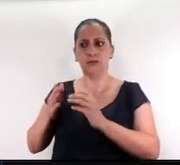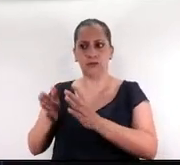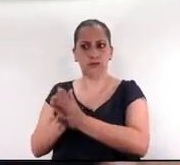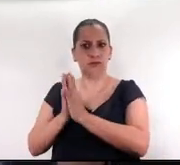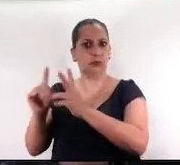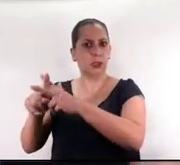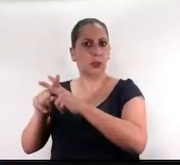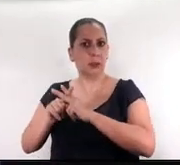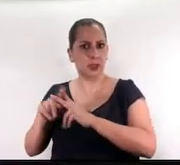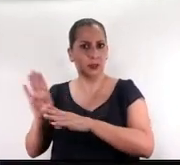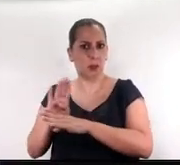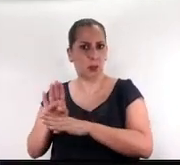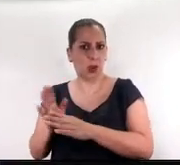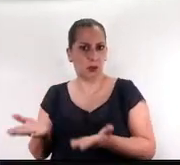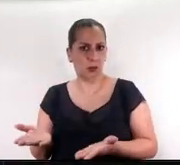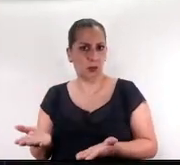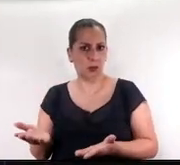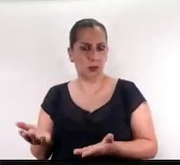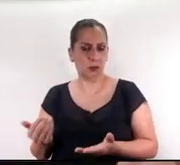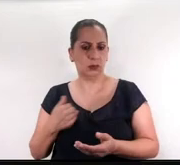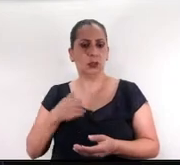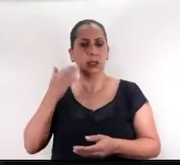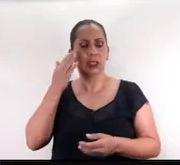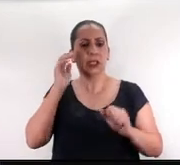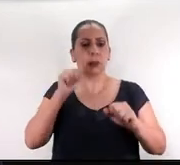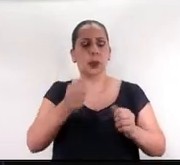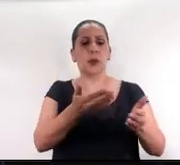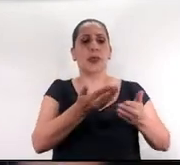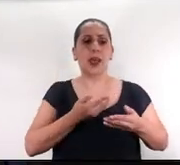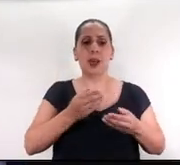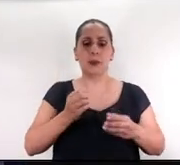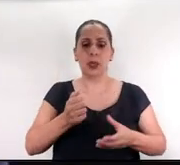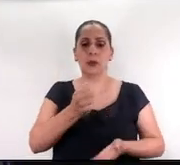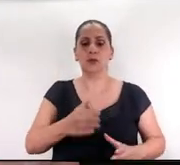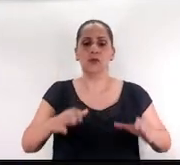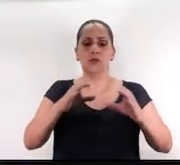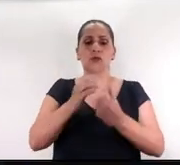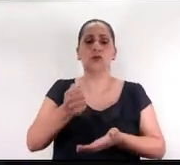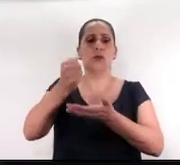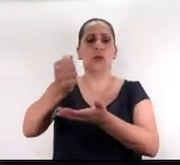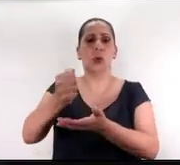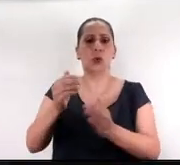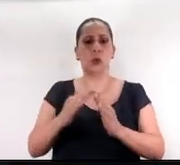bancario, que se pueda adquirir un bono de vivienda o que se pueda,